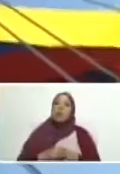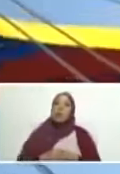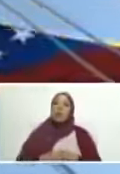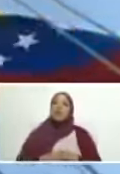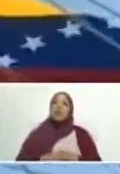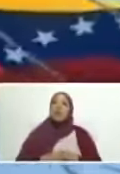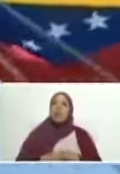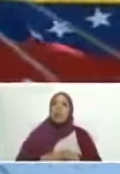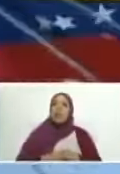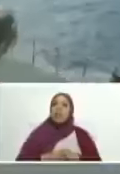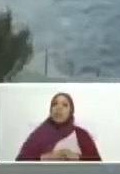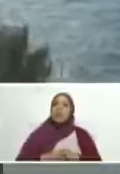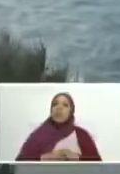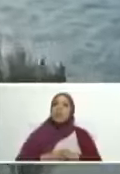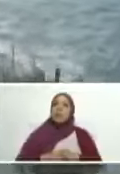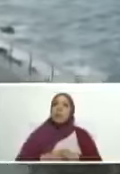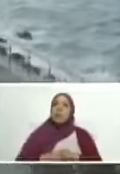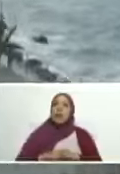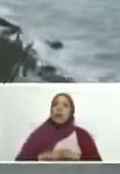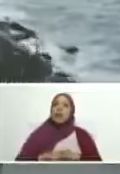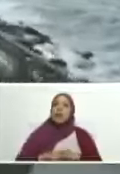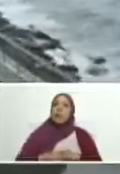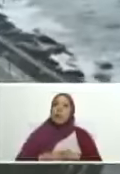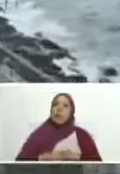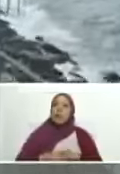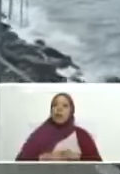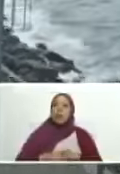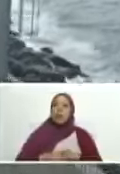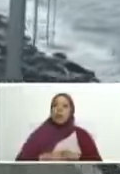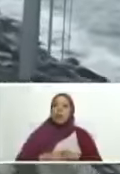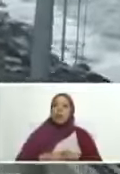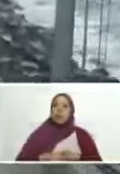fomentar el turismo de este estado que se ha consolidado